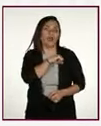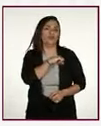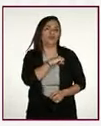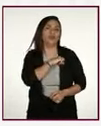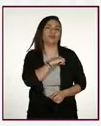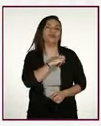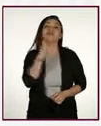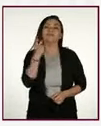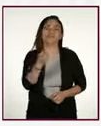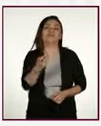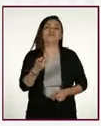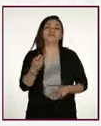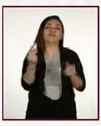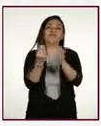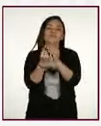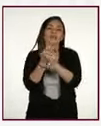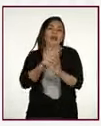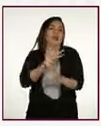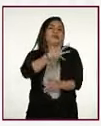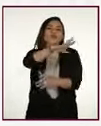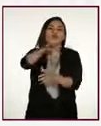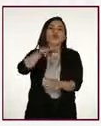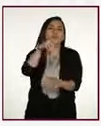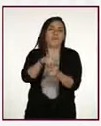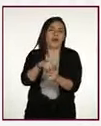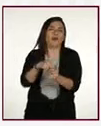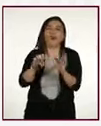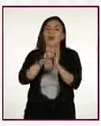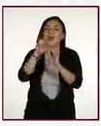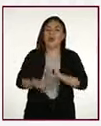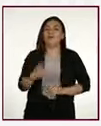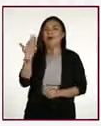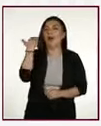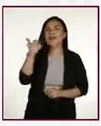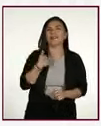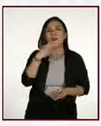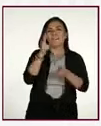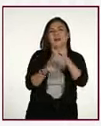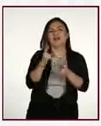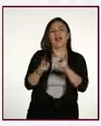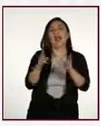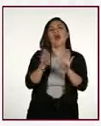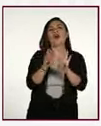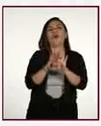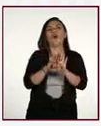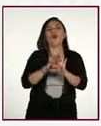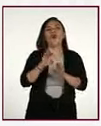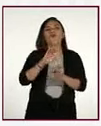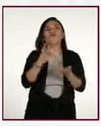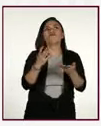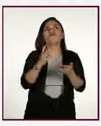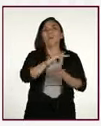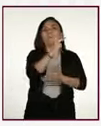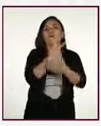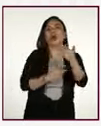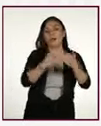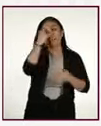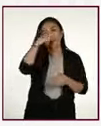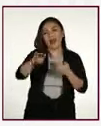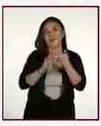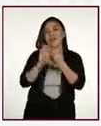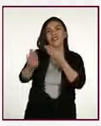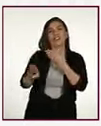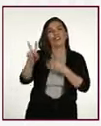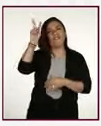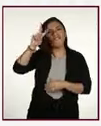como esta parte que abarca todo, ¿no? Cuando nosotros estábamos trabajando en la estrategia para la prevención de